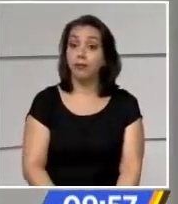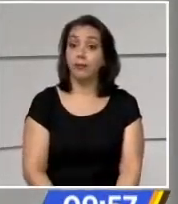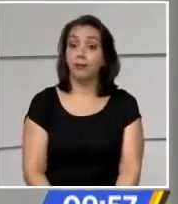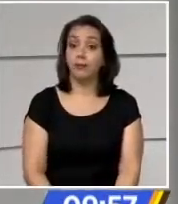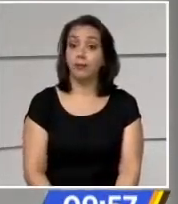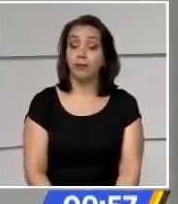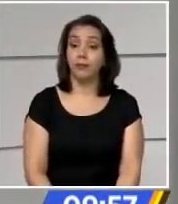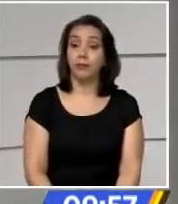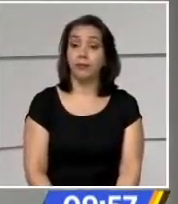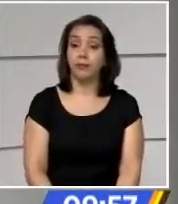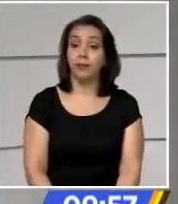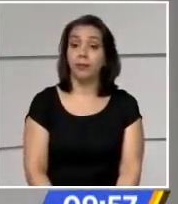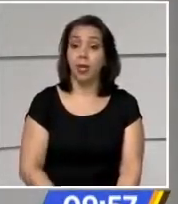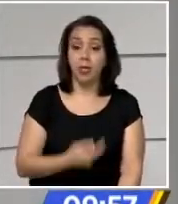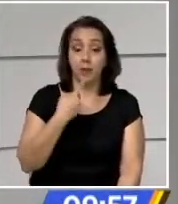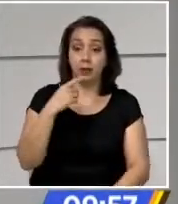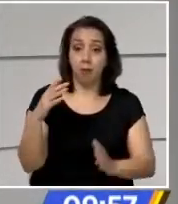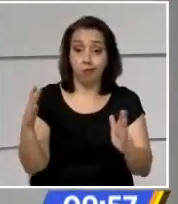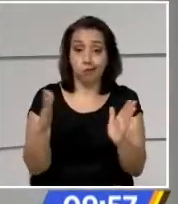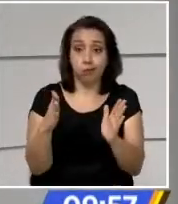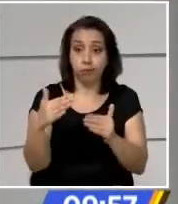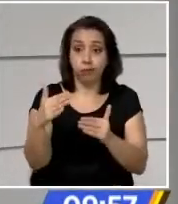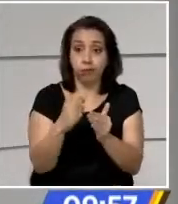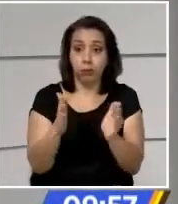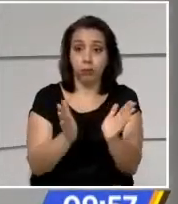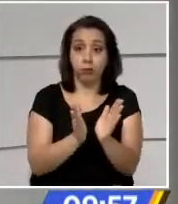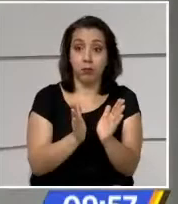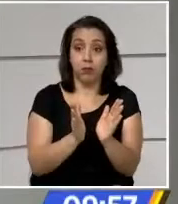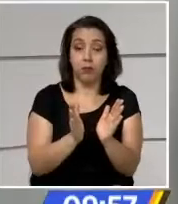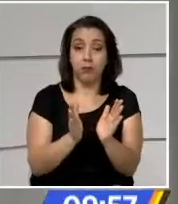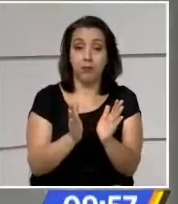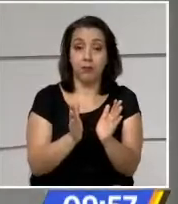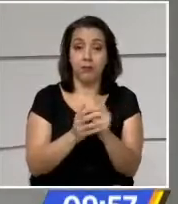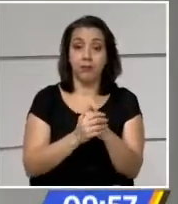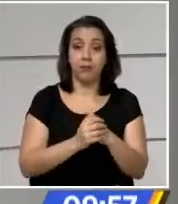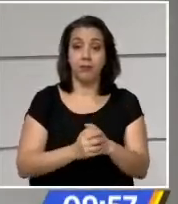de los tres chiflados tu madre